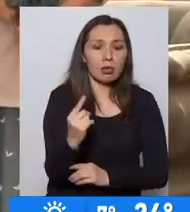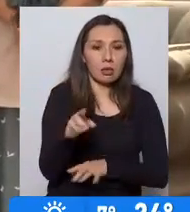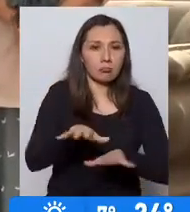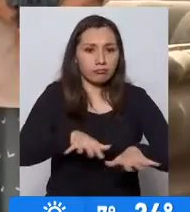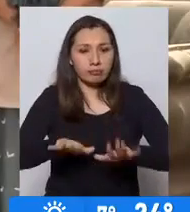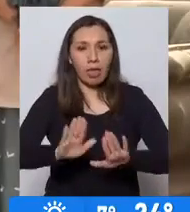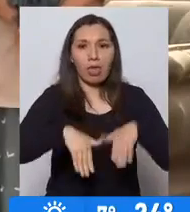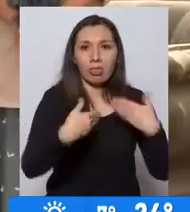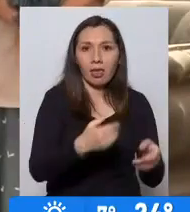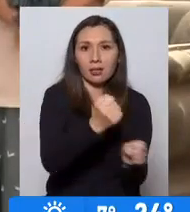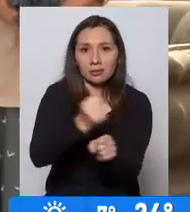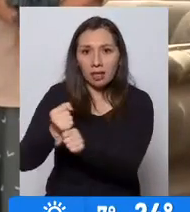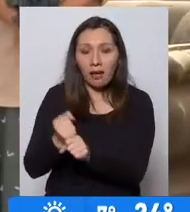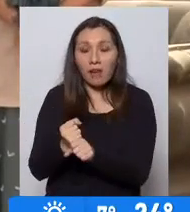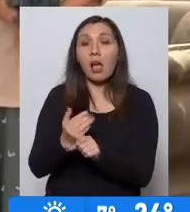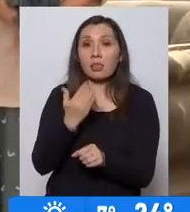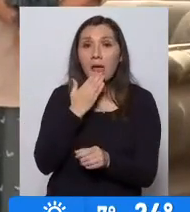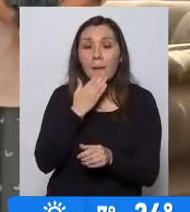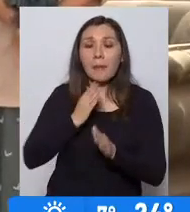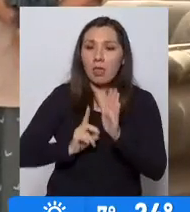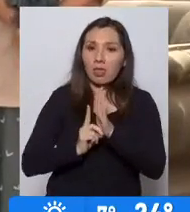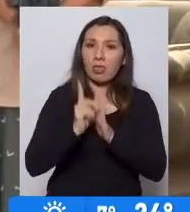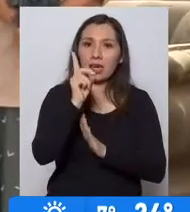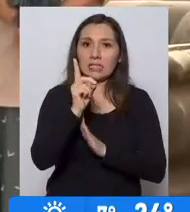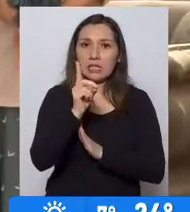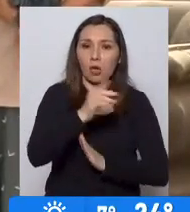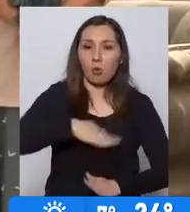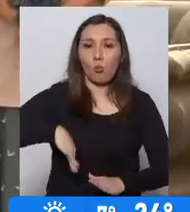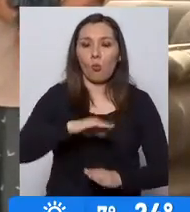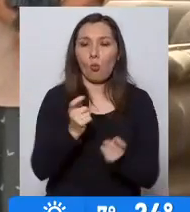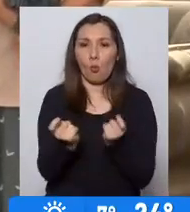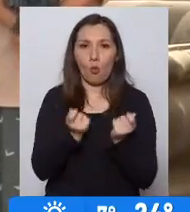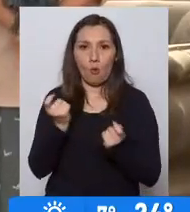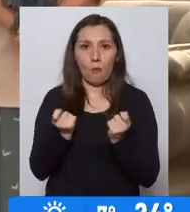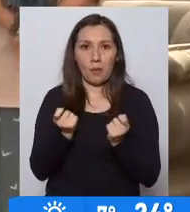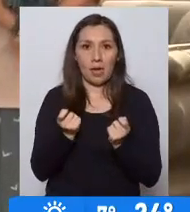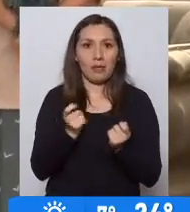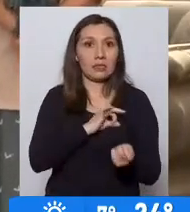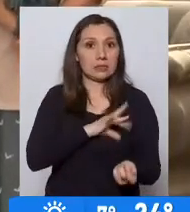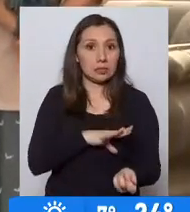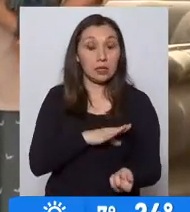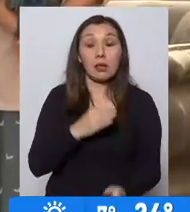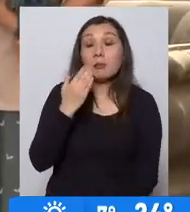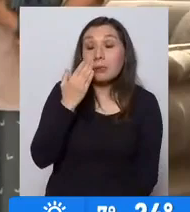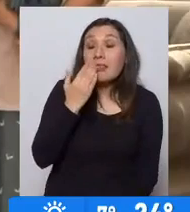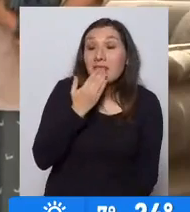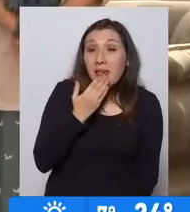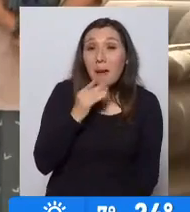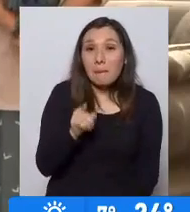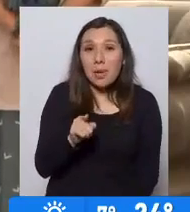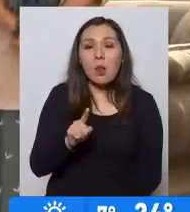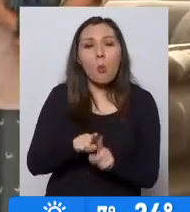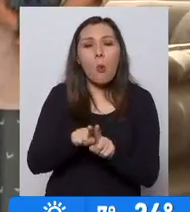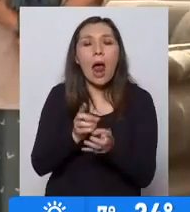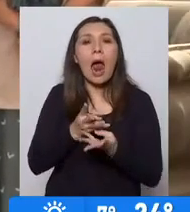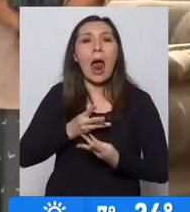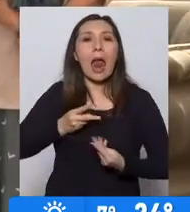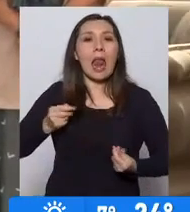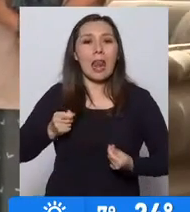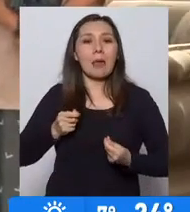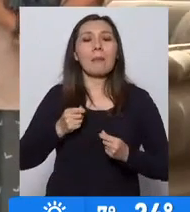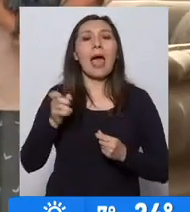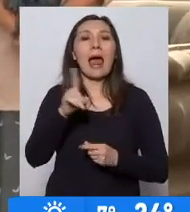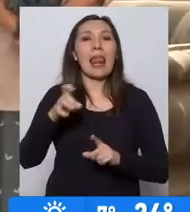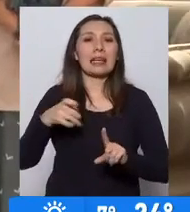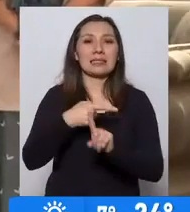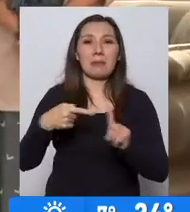para crear empleos y para el desarrollo de nuestra economía, también son el alma de la